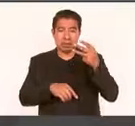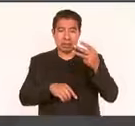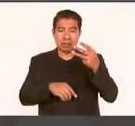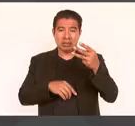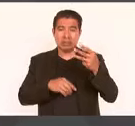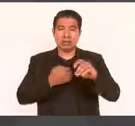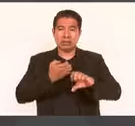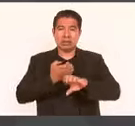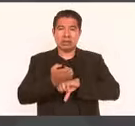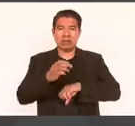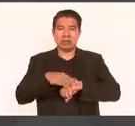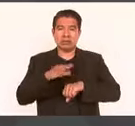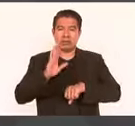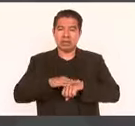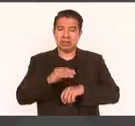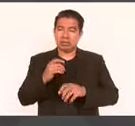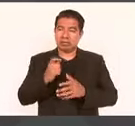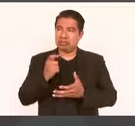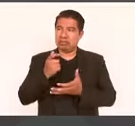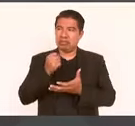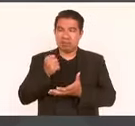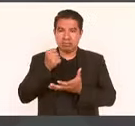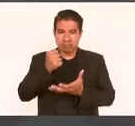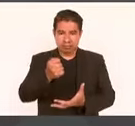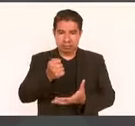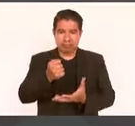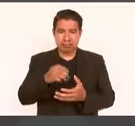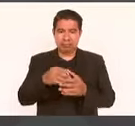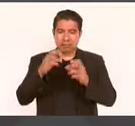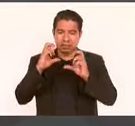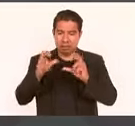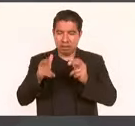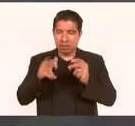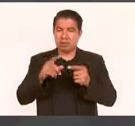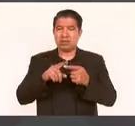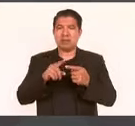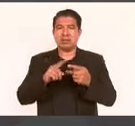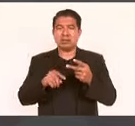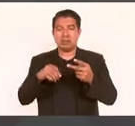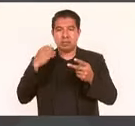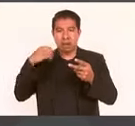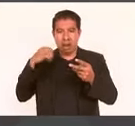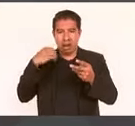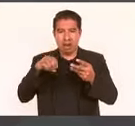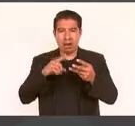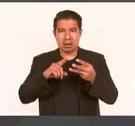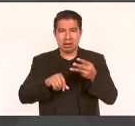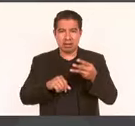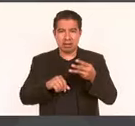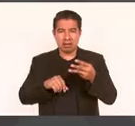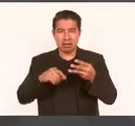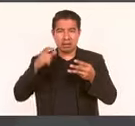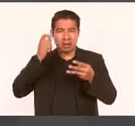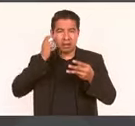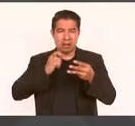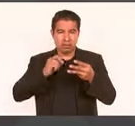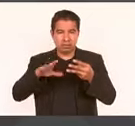están recibiendo más recursos, que son Chiapas, Oaxaca y